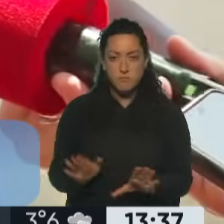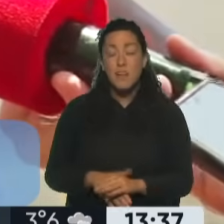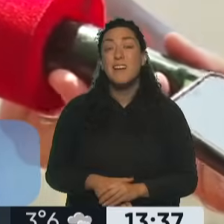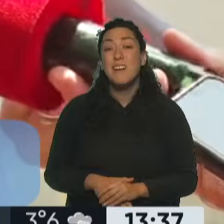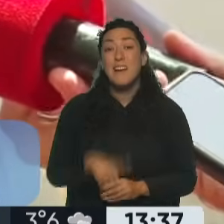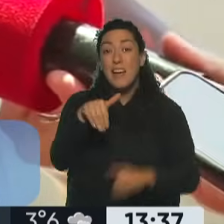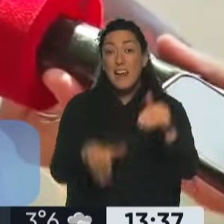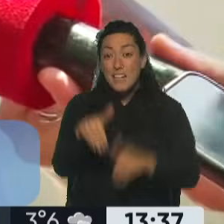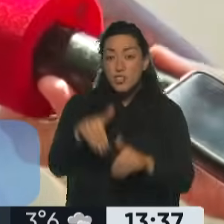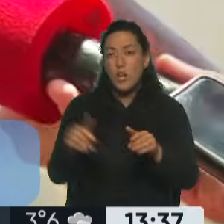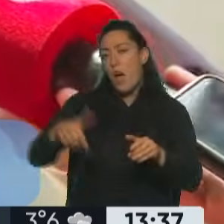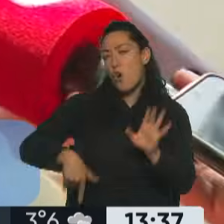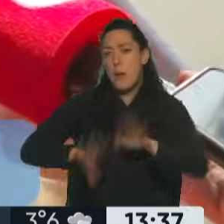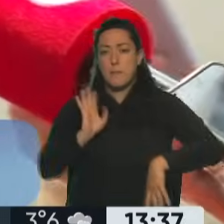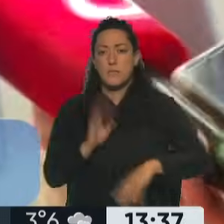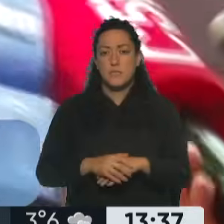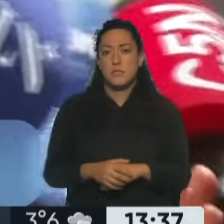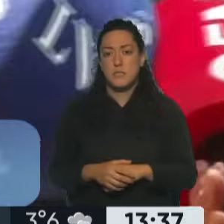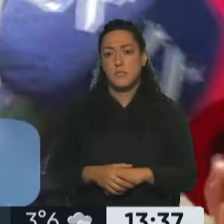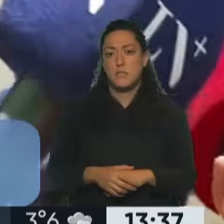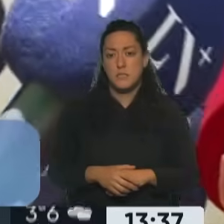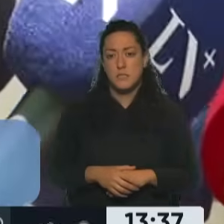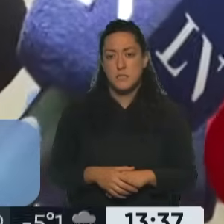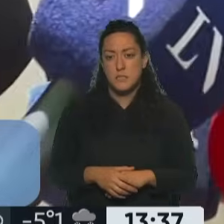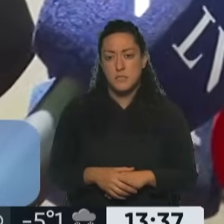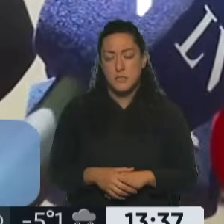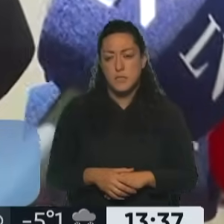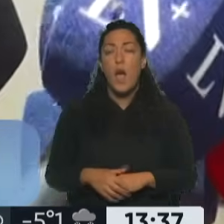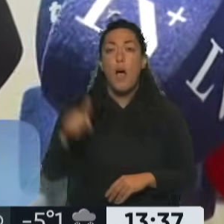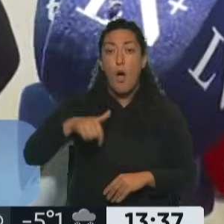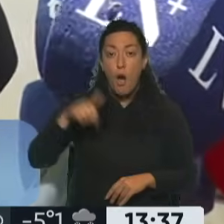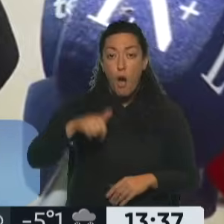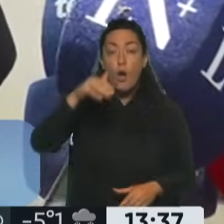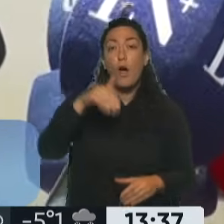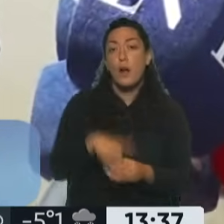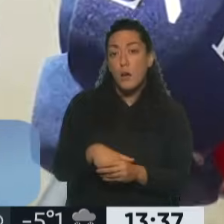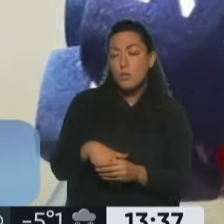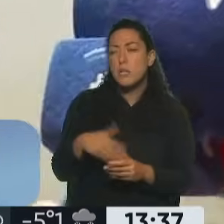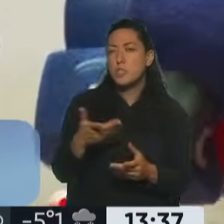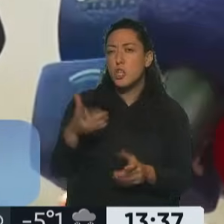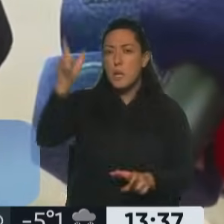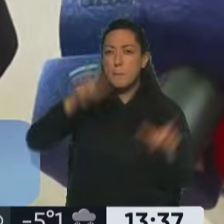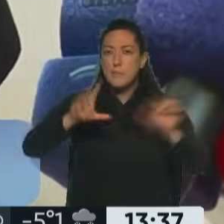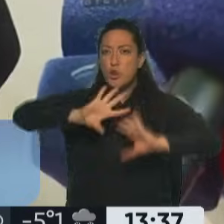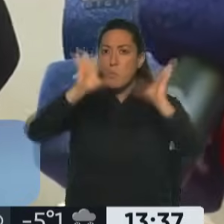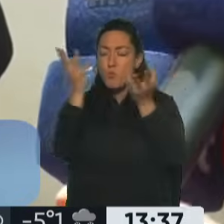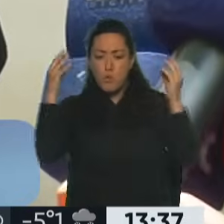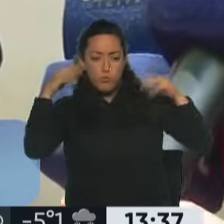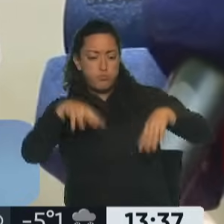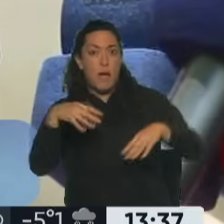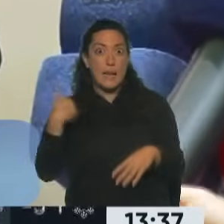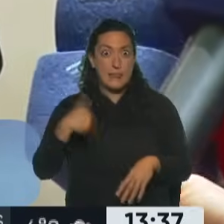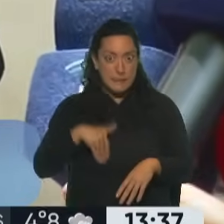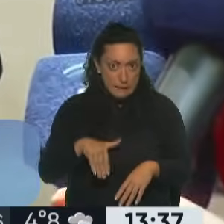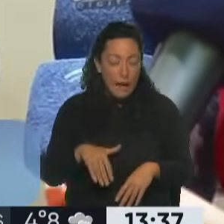elección, sobre todo, debe ser una fiesta. Esta elección también despertó mucho interés en lo que tiene que ver a nivel mundial.